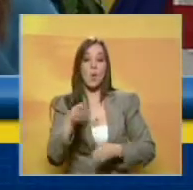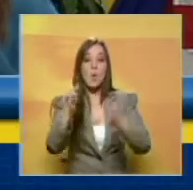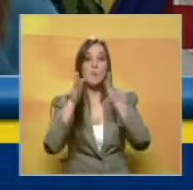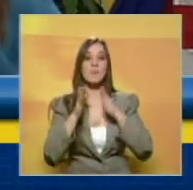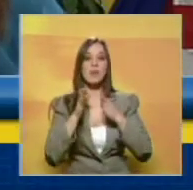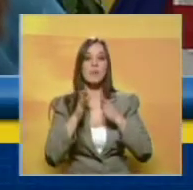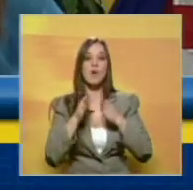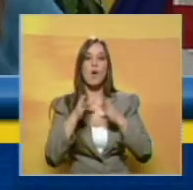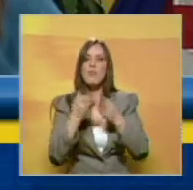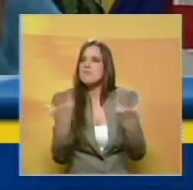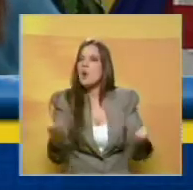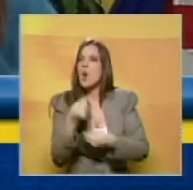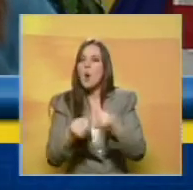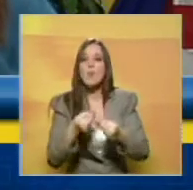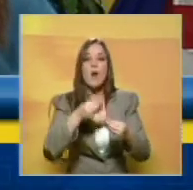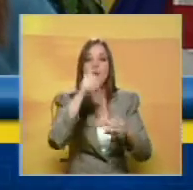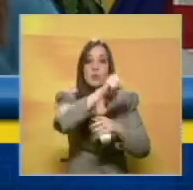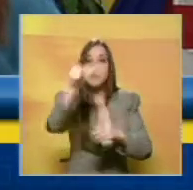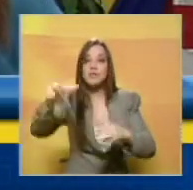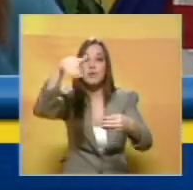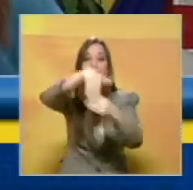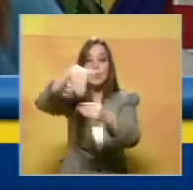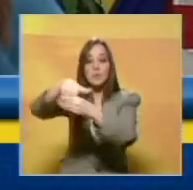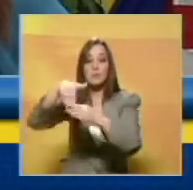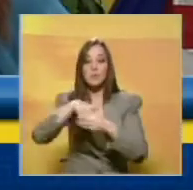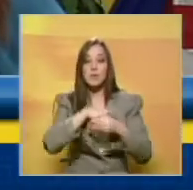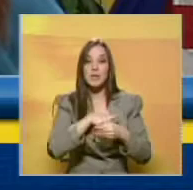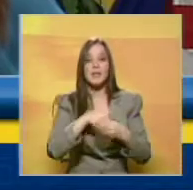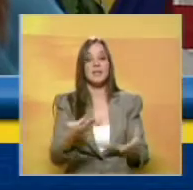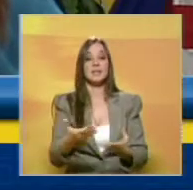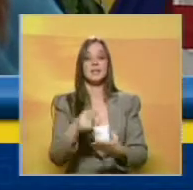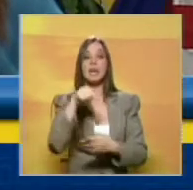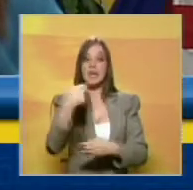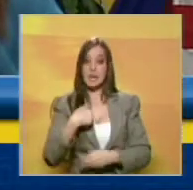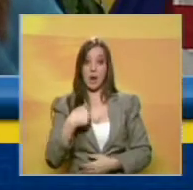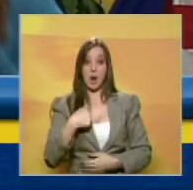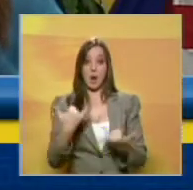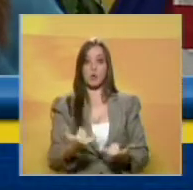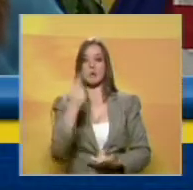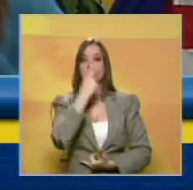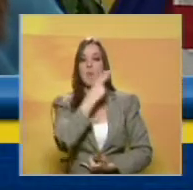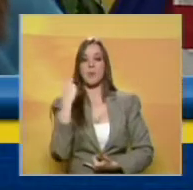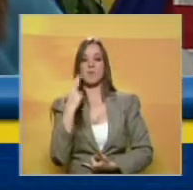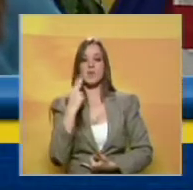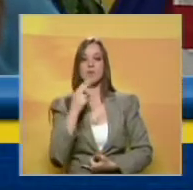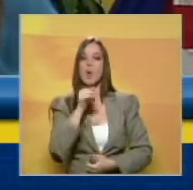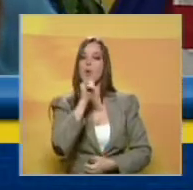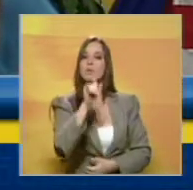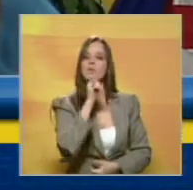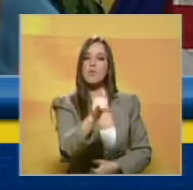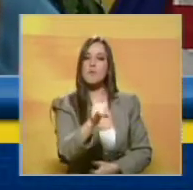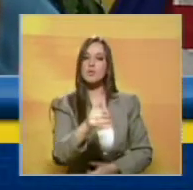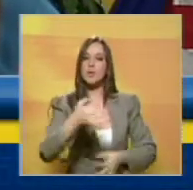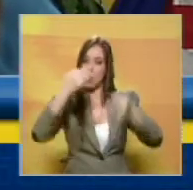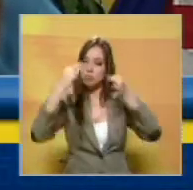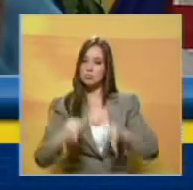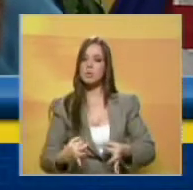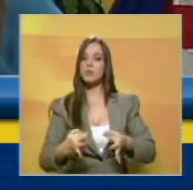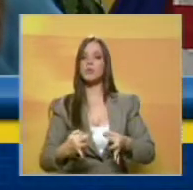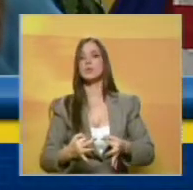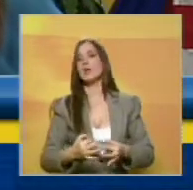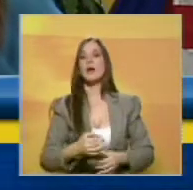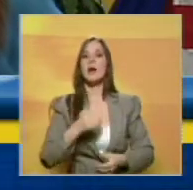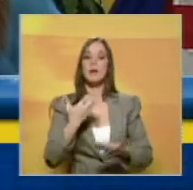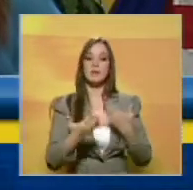votación popular, que obviamente nos compromete a todos aún más a hacer este periodismo justo, balanceado que hacemos desde